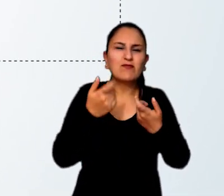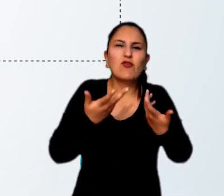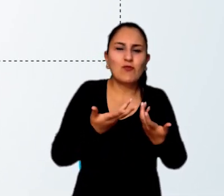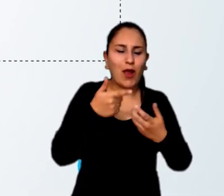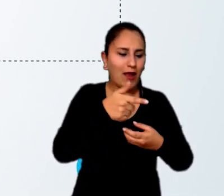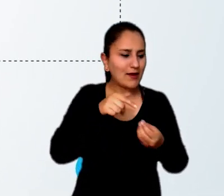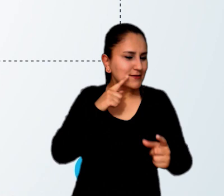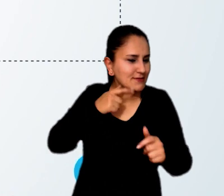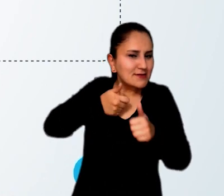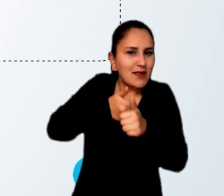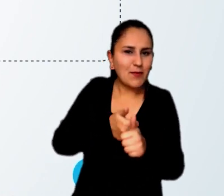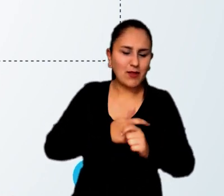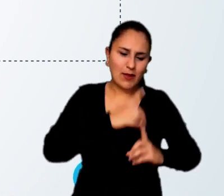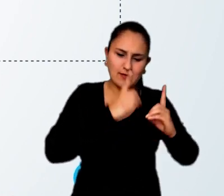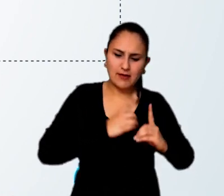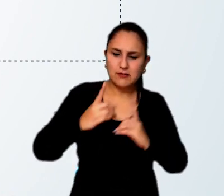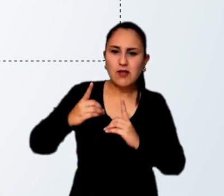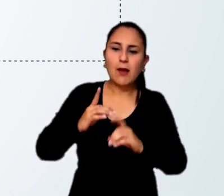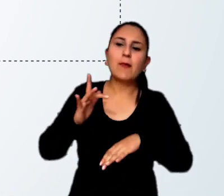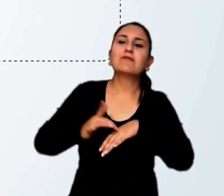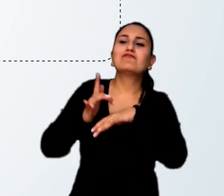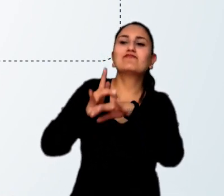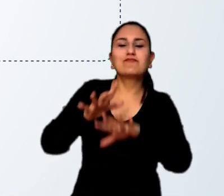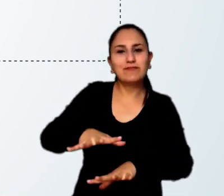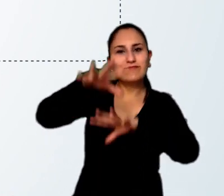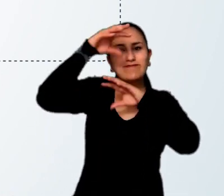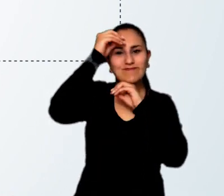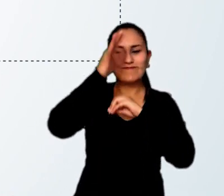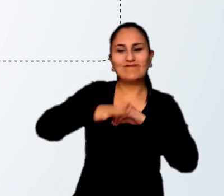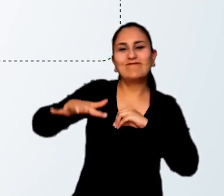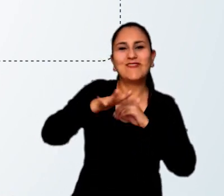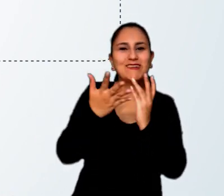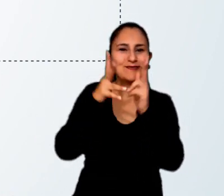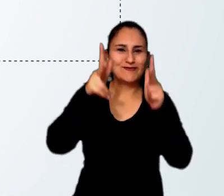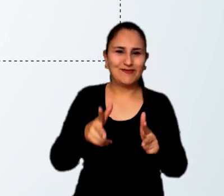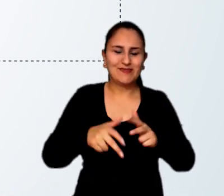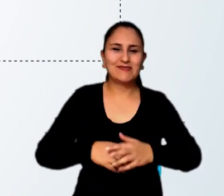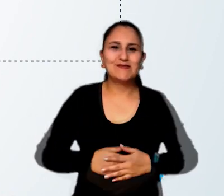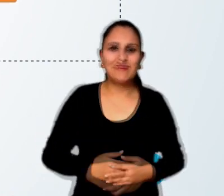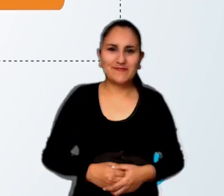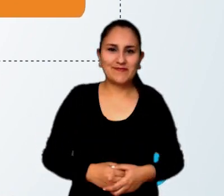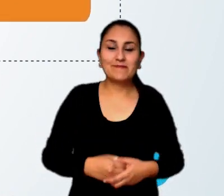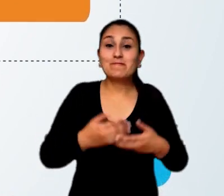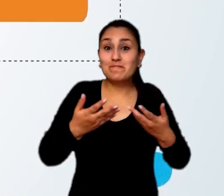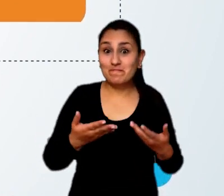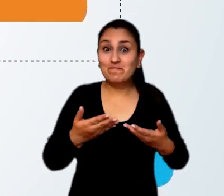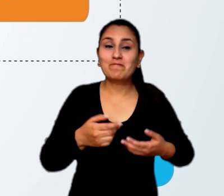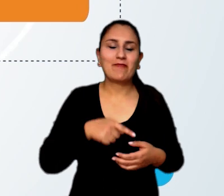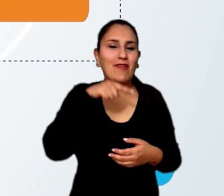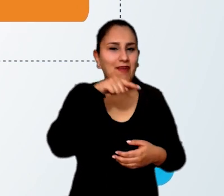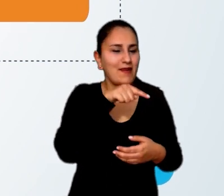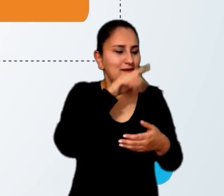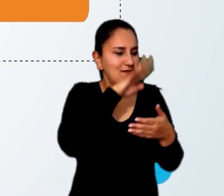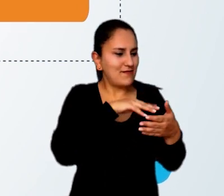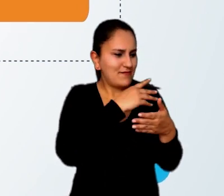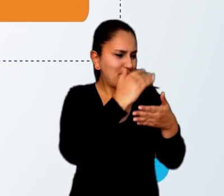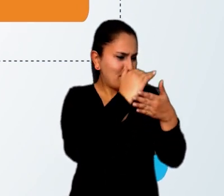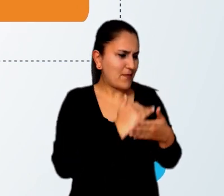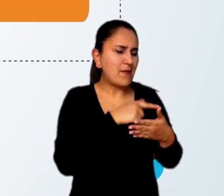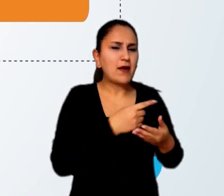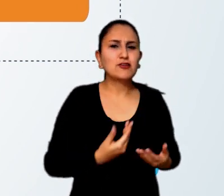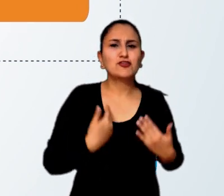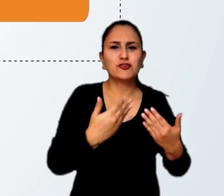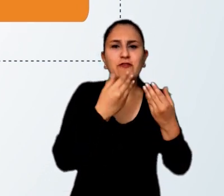y toma de decisiones para promover el aprendizaje por parte de los estudiantes asimismo aportan a la